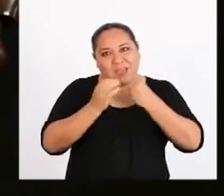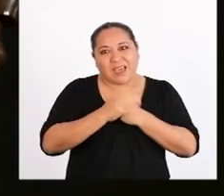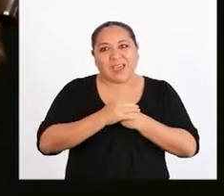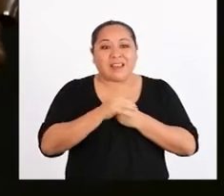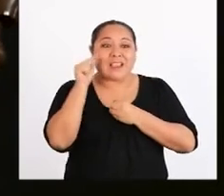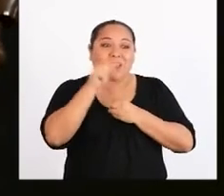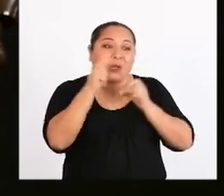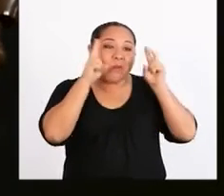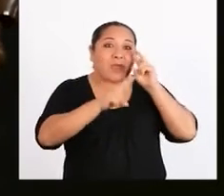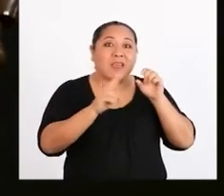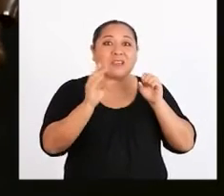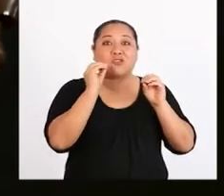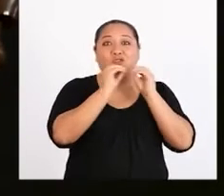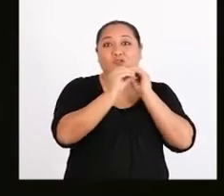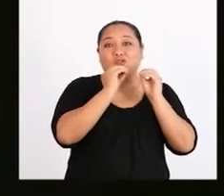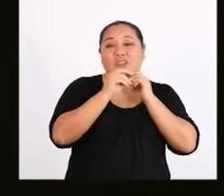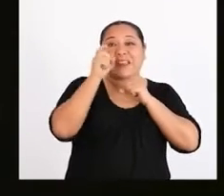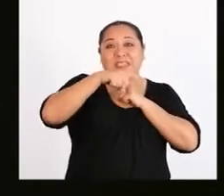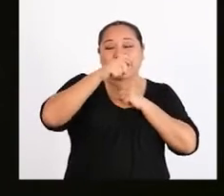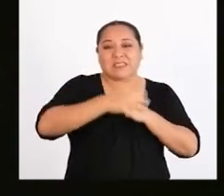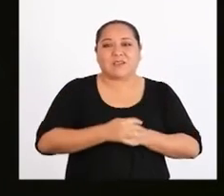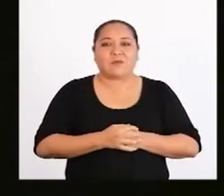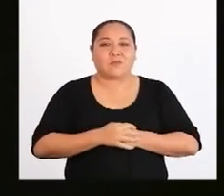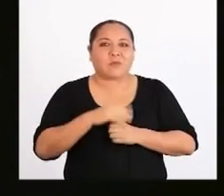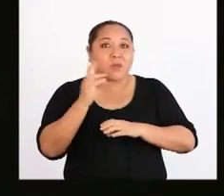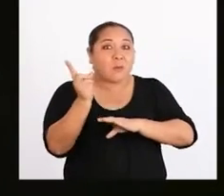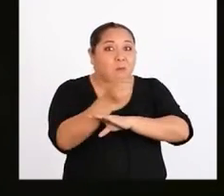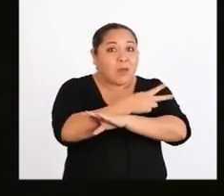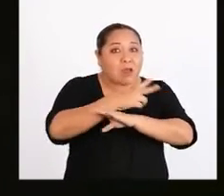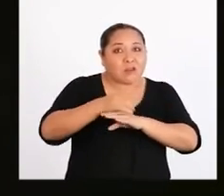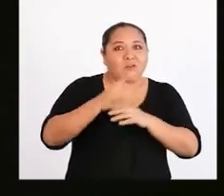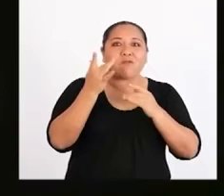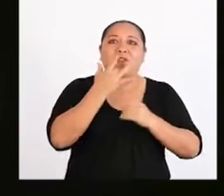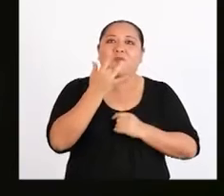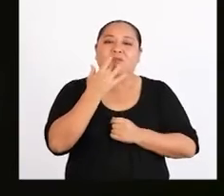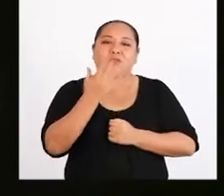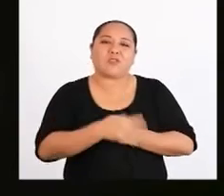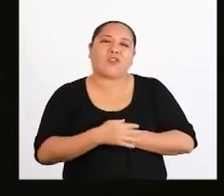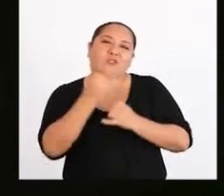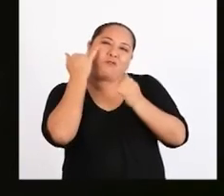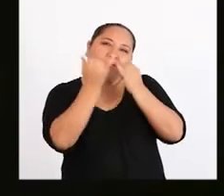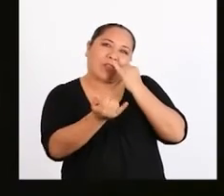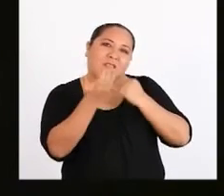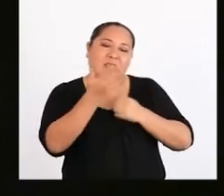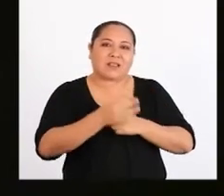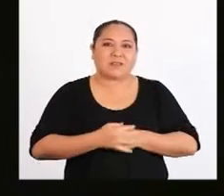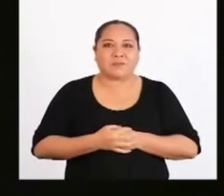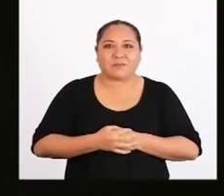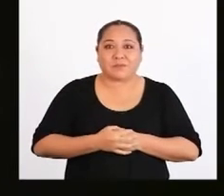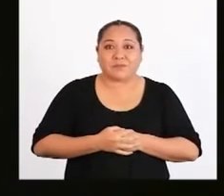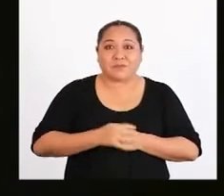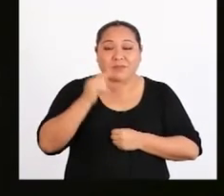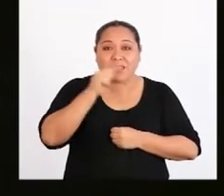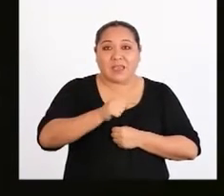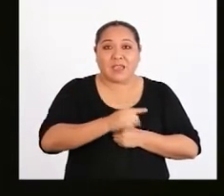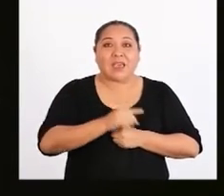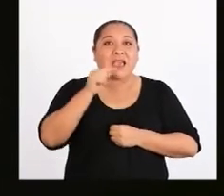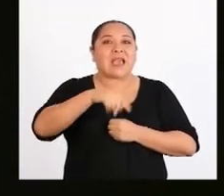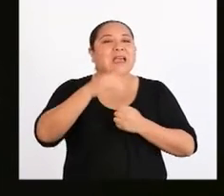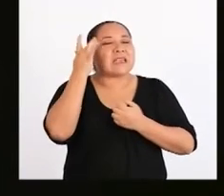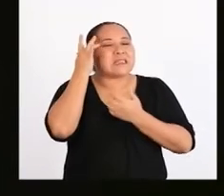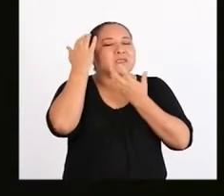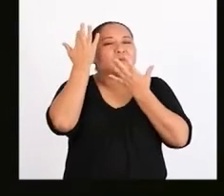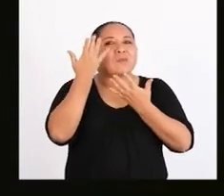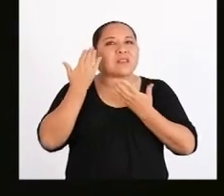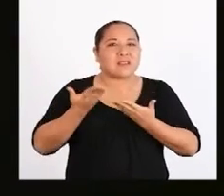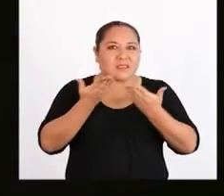y cubrir sus necesidades. Y mis versos favoritos son los finales, por el tono de esperanza